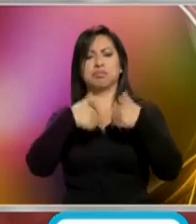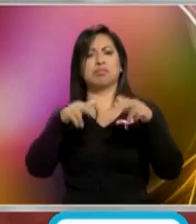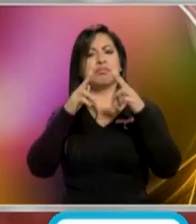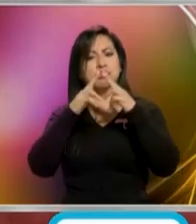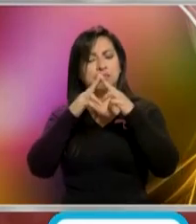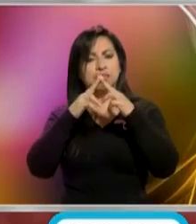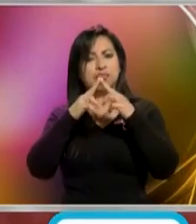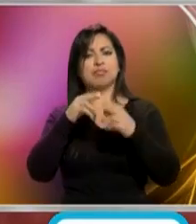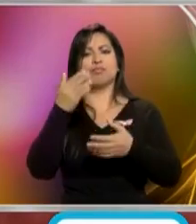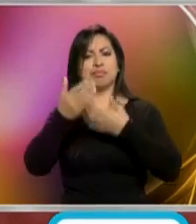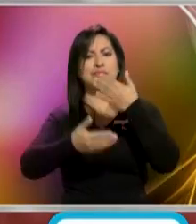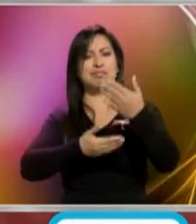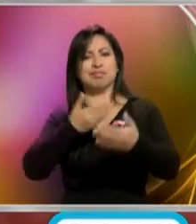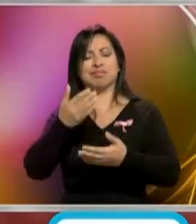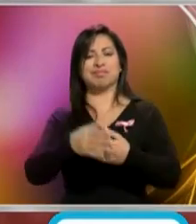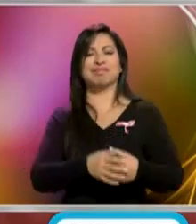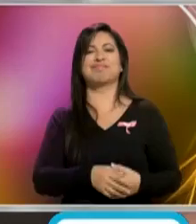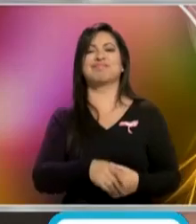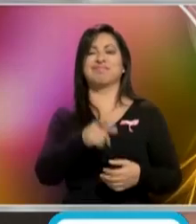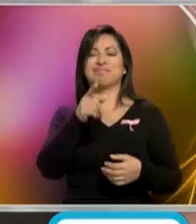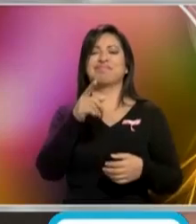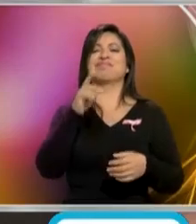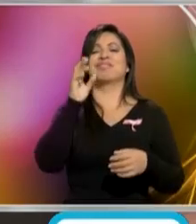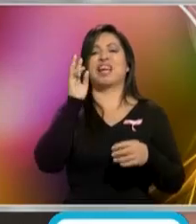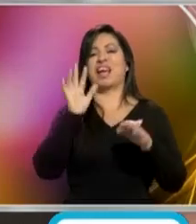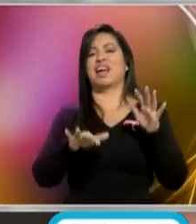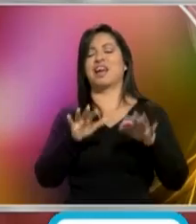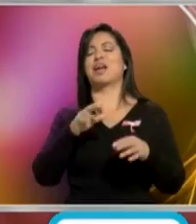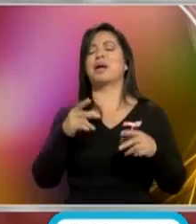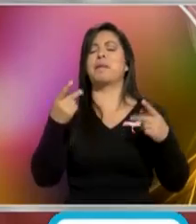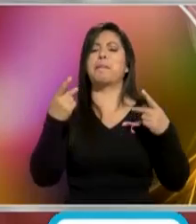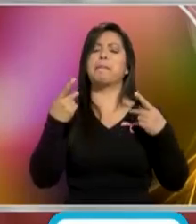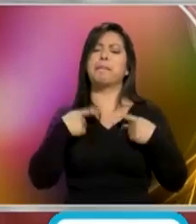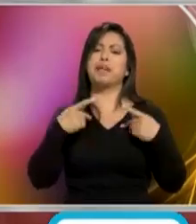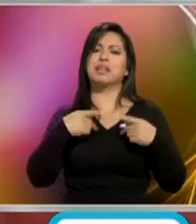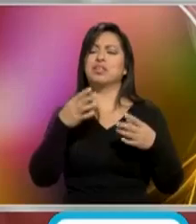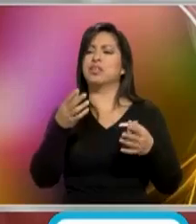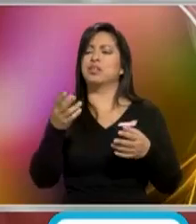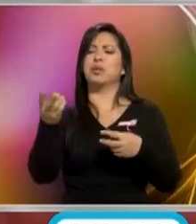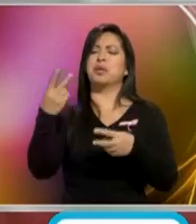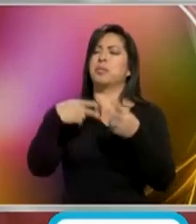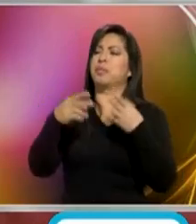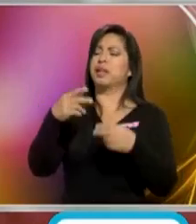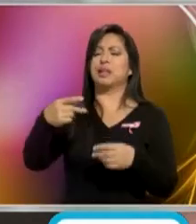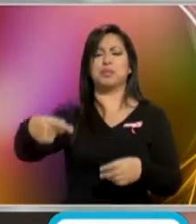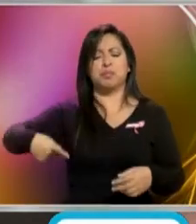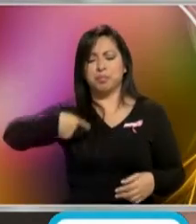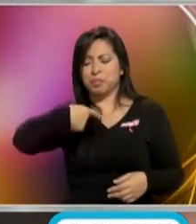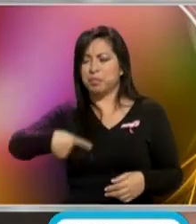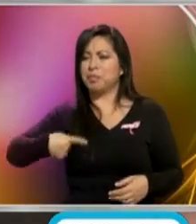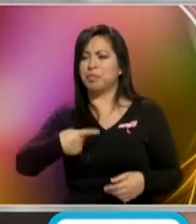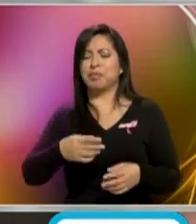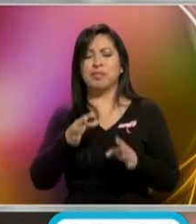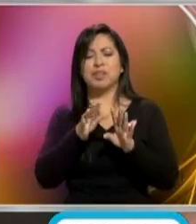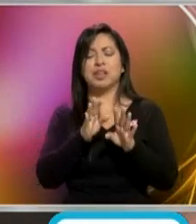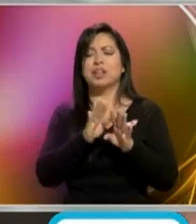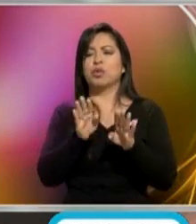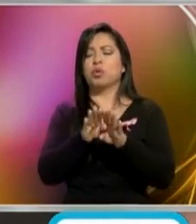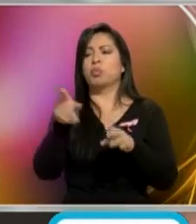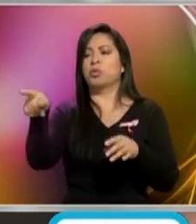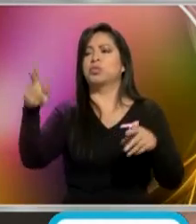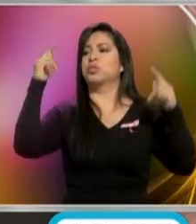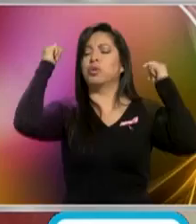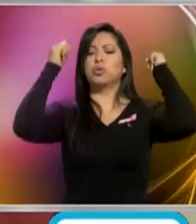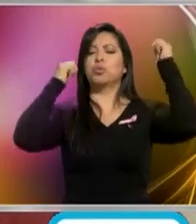idioma se acerca a nosotros, ahora sí que con cara de turista, para preguntarnos dónde hay algo cercano? Y pues en nuestro afán de